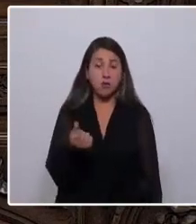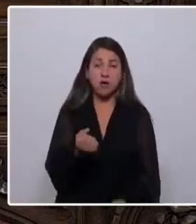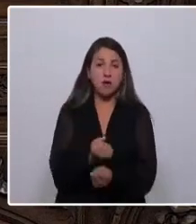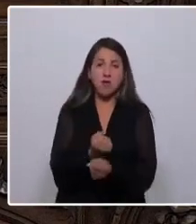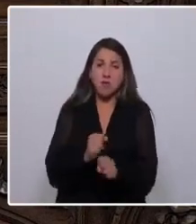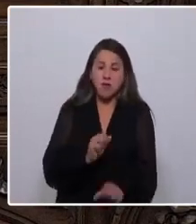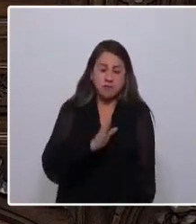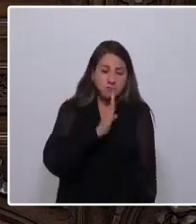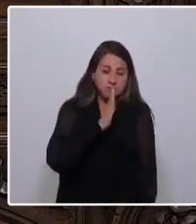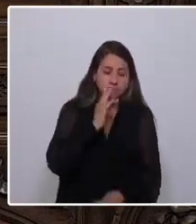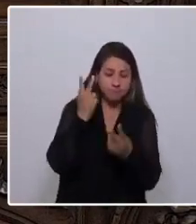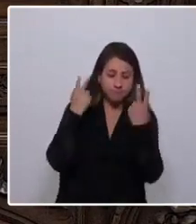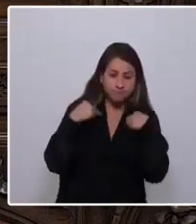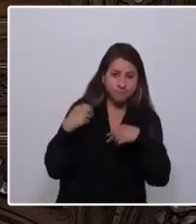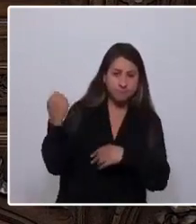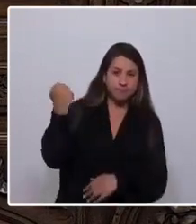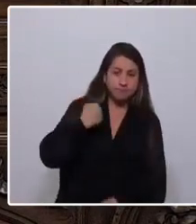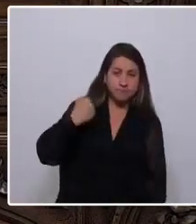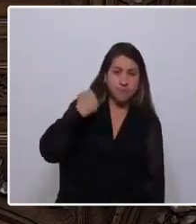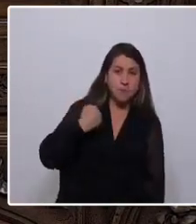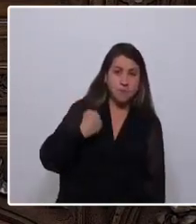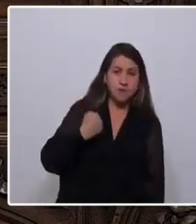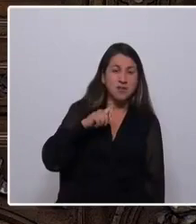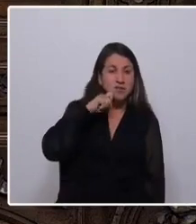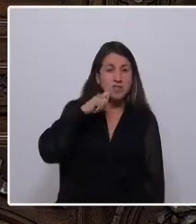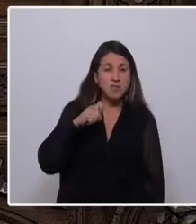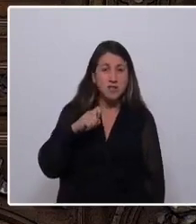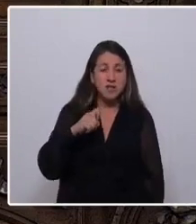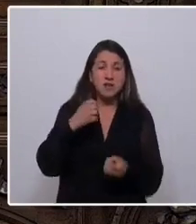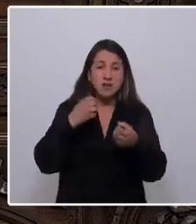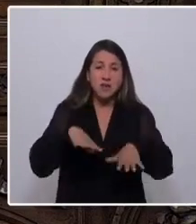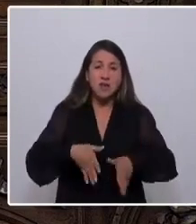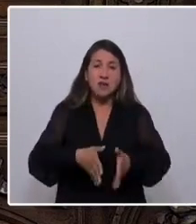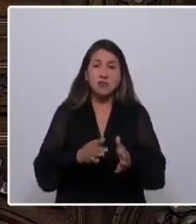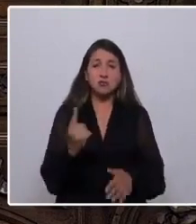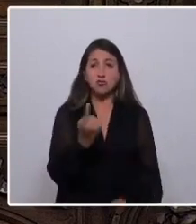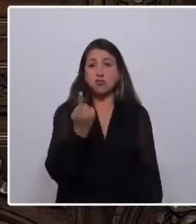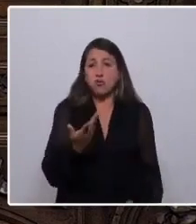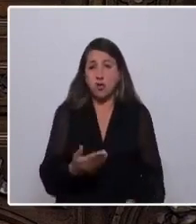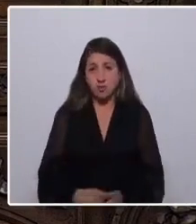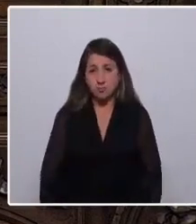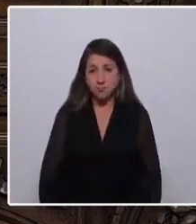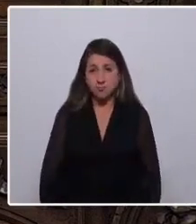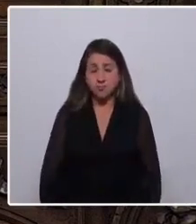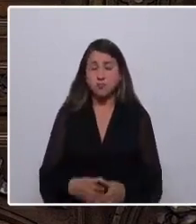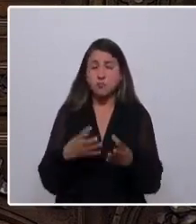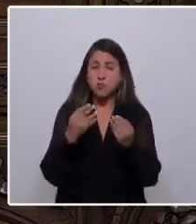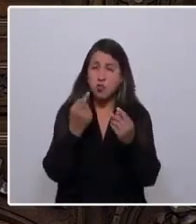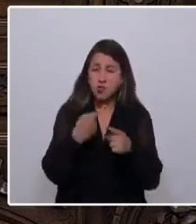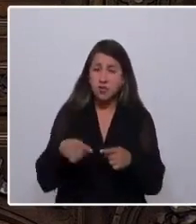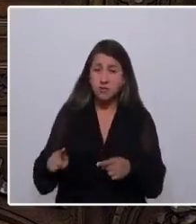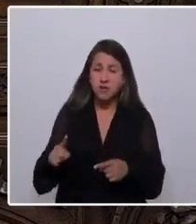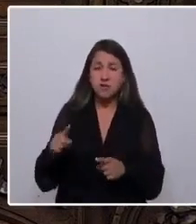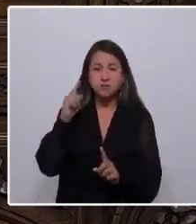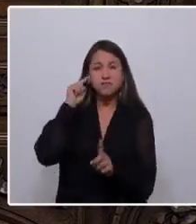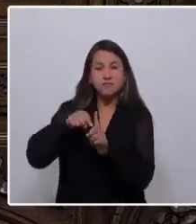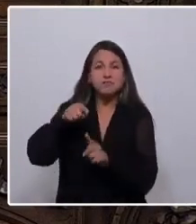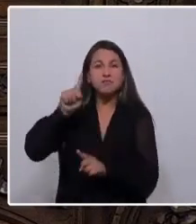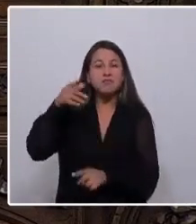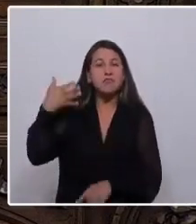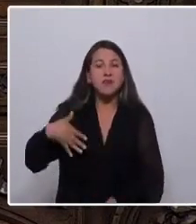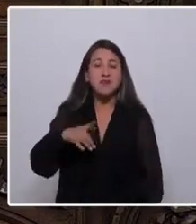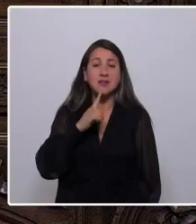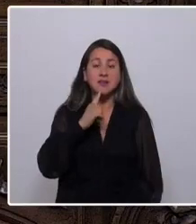pueden abandonar a sus agresores, porque eso significa quedar en la calle. Muchas veces priorizando el tener